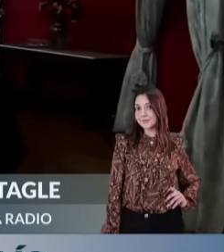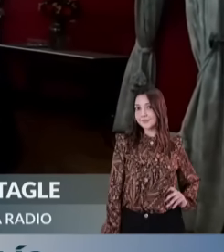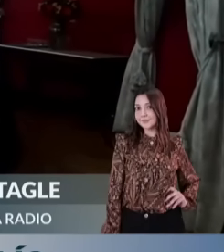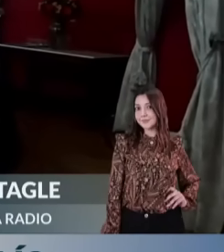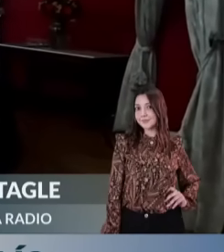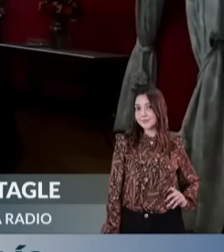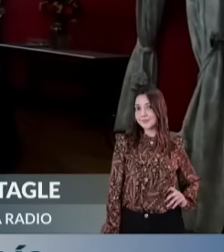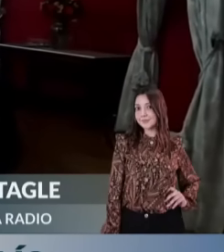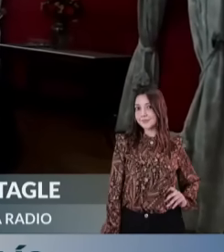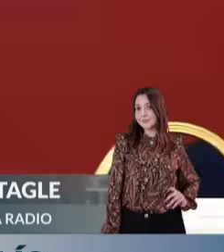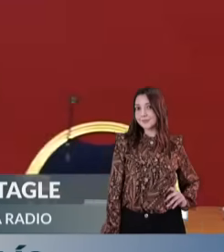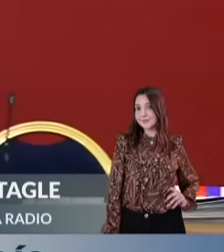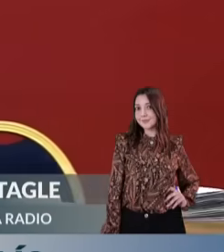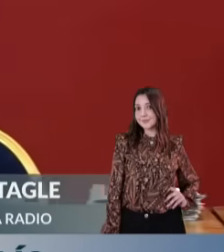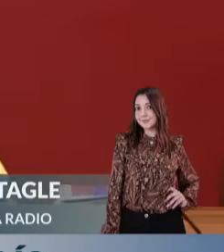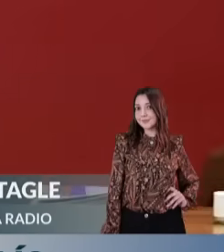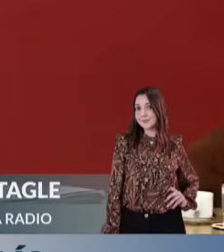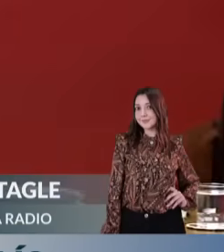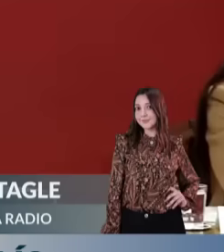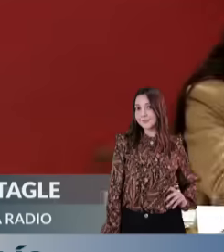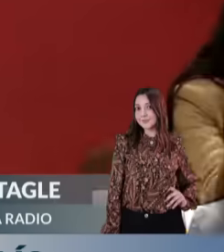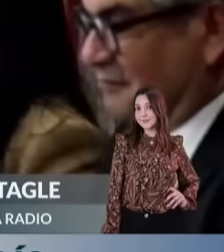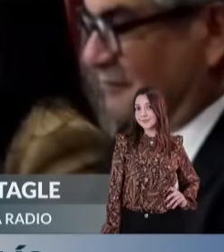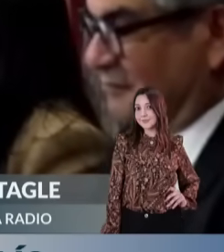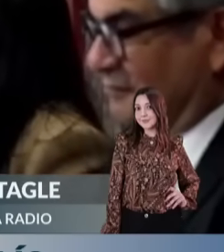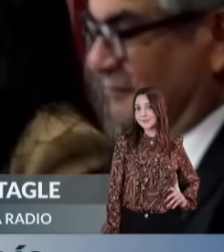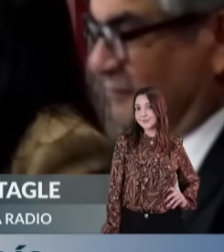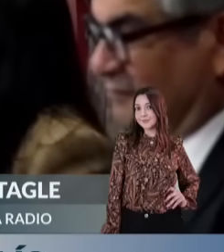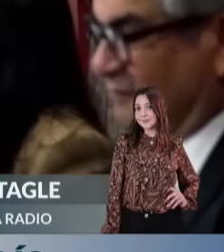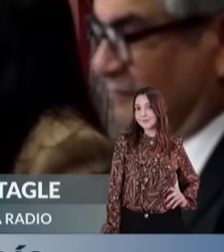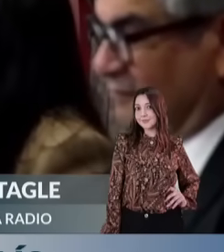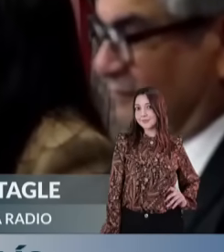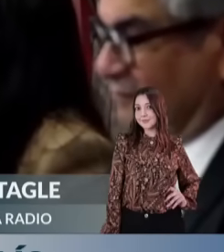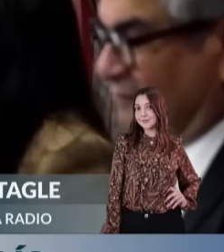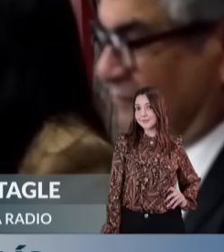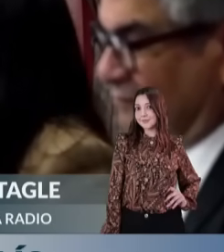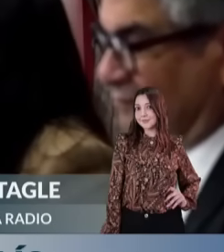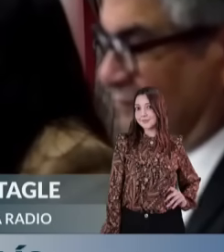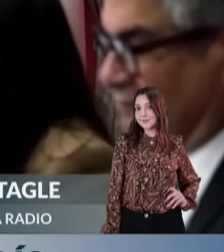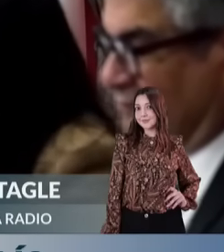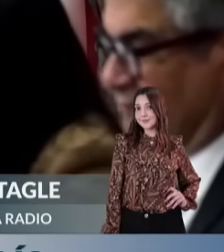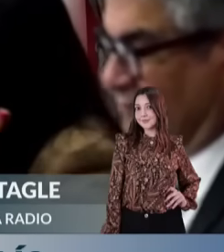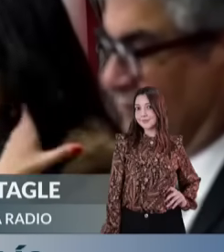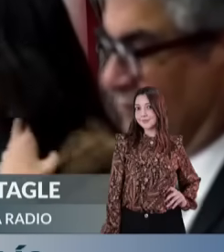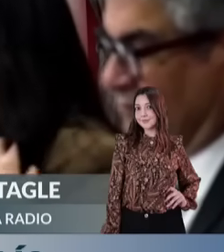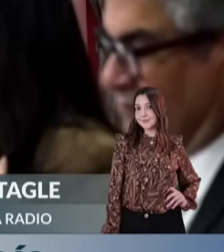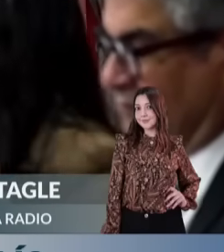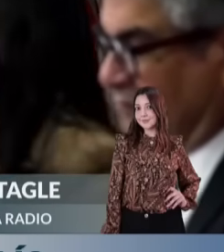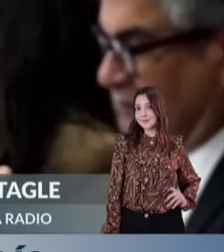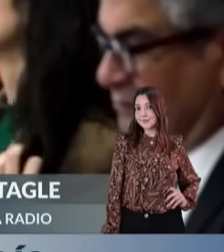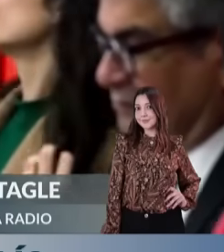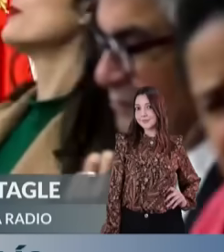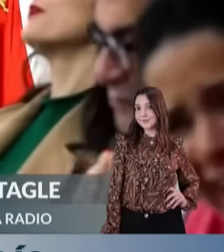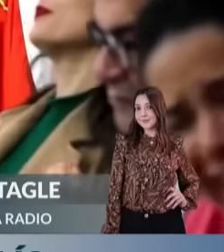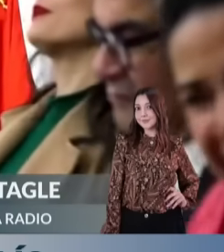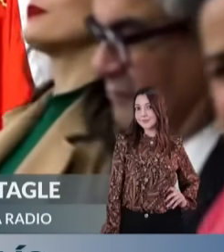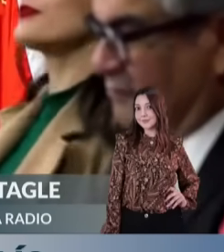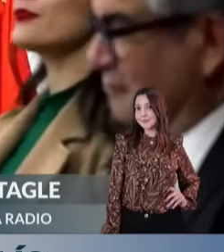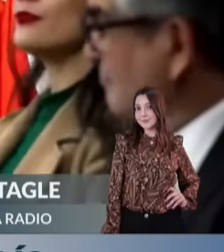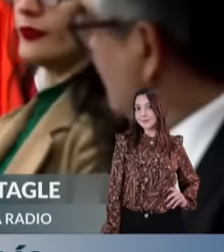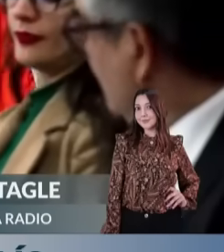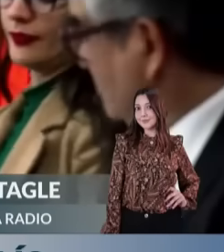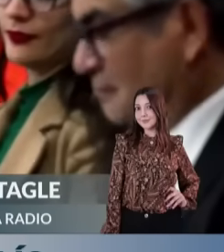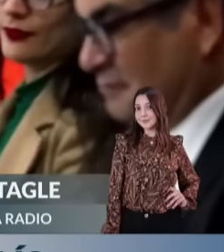política y en nuestro sistema los ministros son los fusibles. Yo no entiendo cómo de los ministros de Estado actuales, ninguno, empezando por